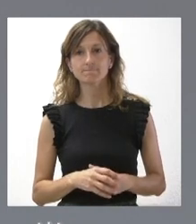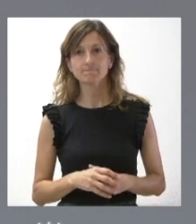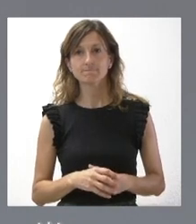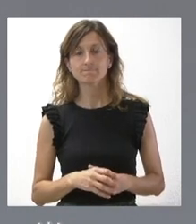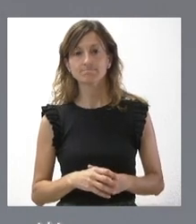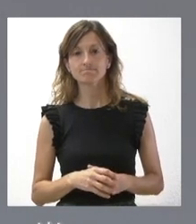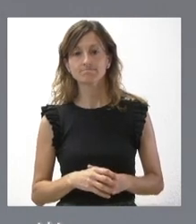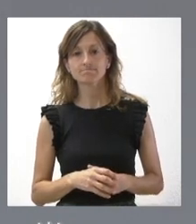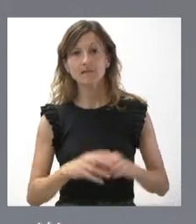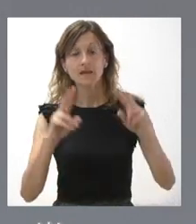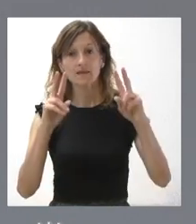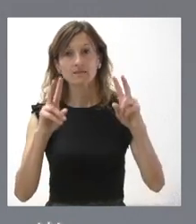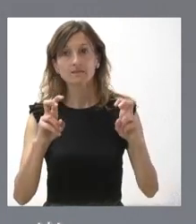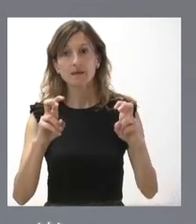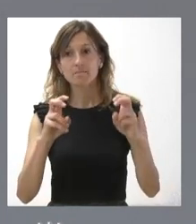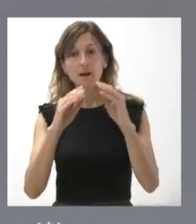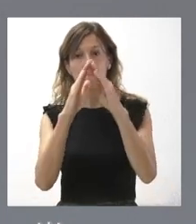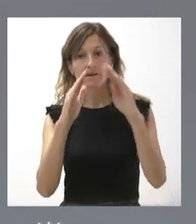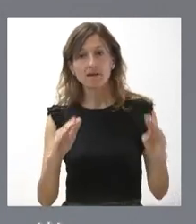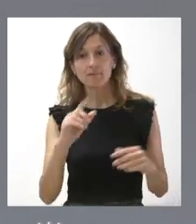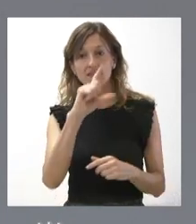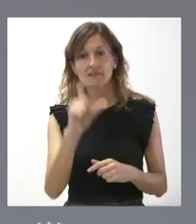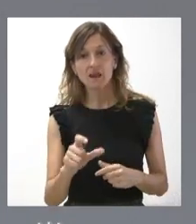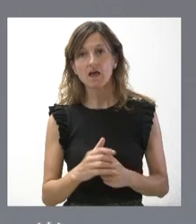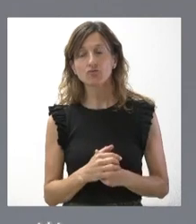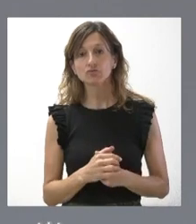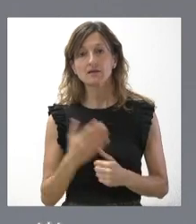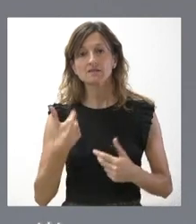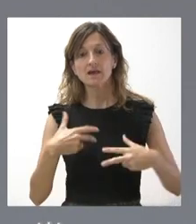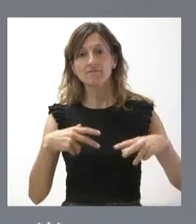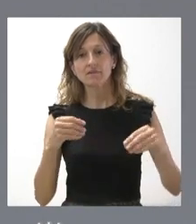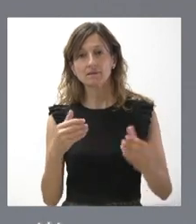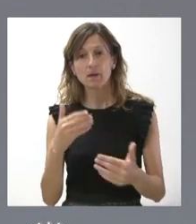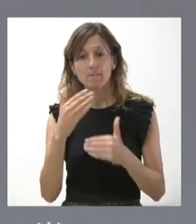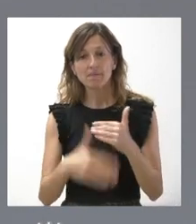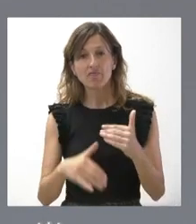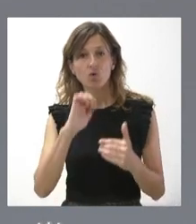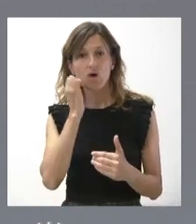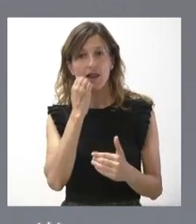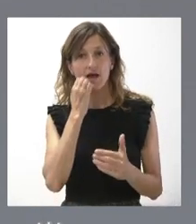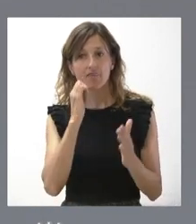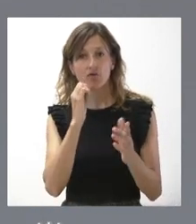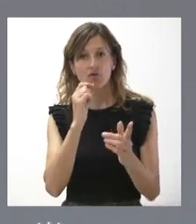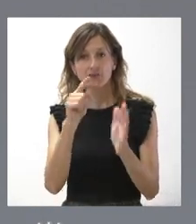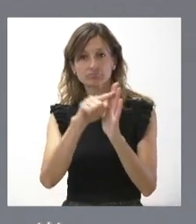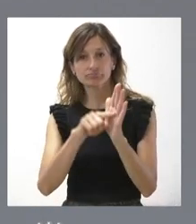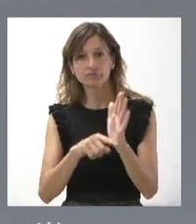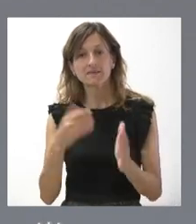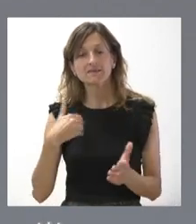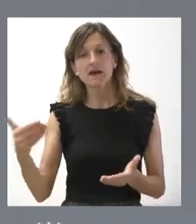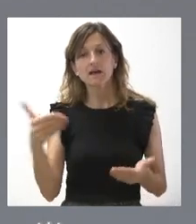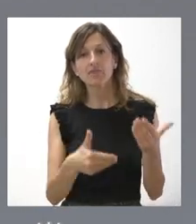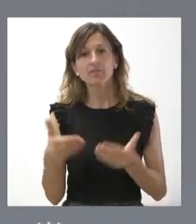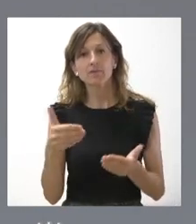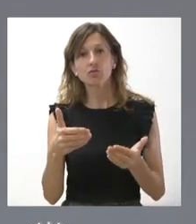Respecto a la pirámide de los italianos, terminó ya el plazo de alegaciones. Hemos recibido